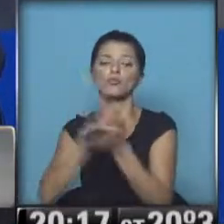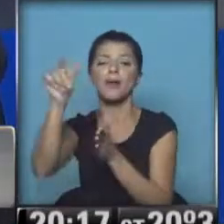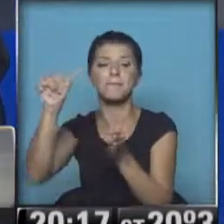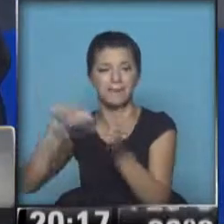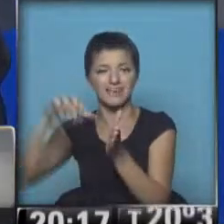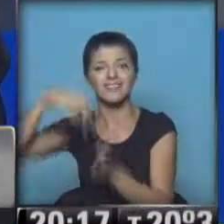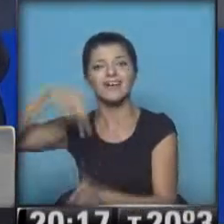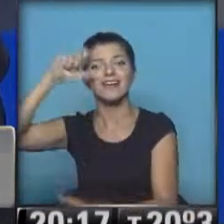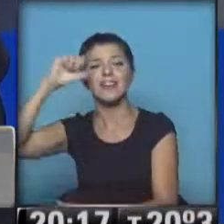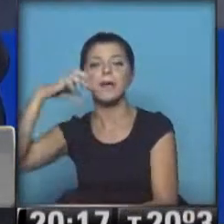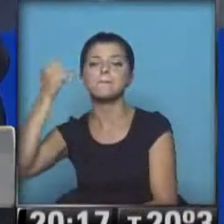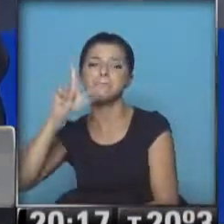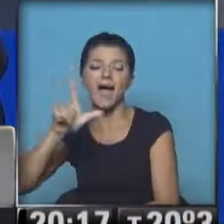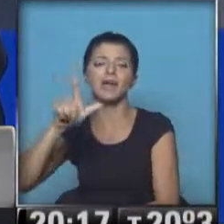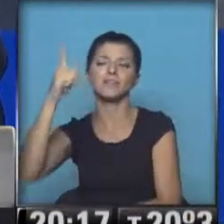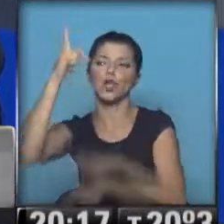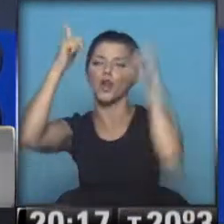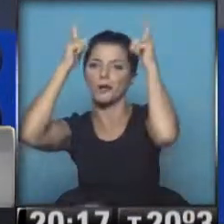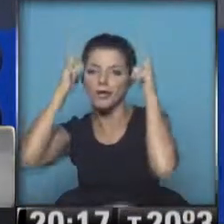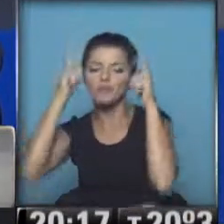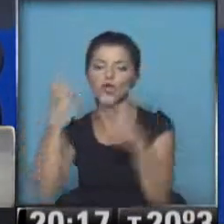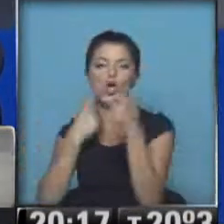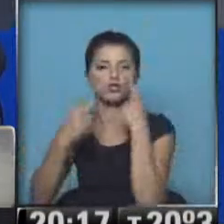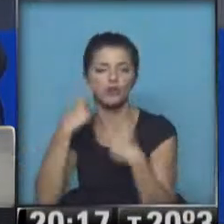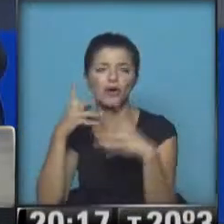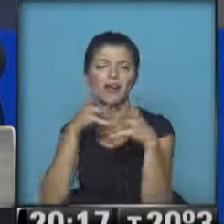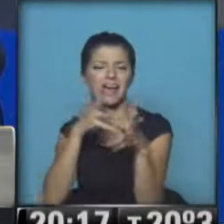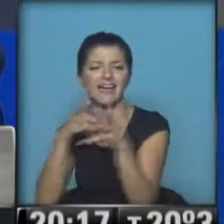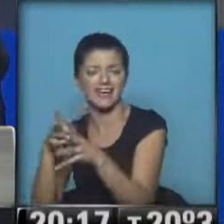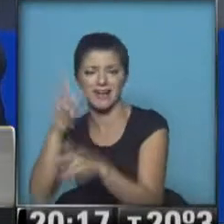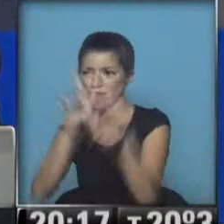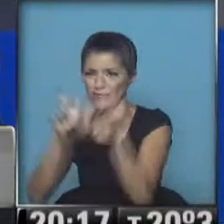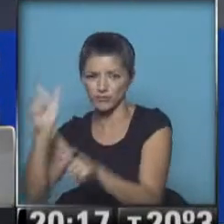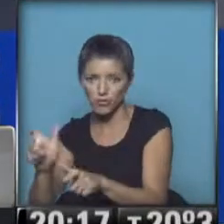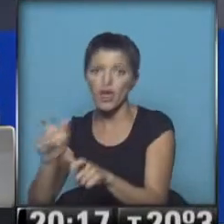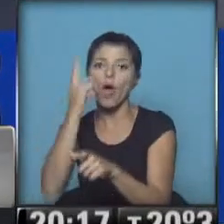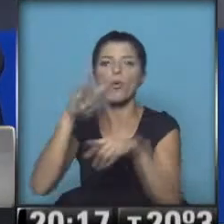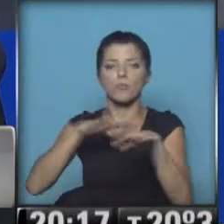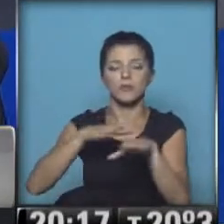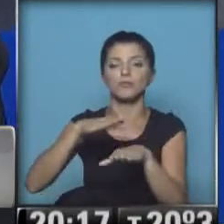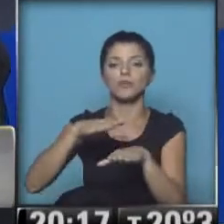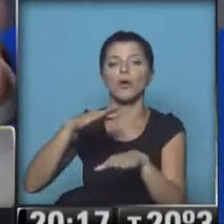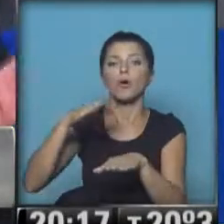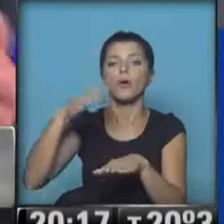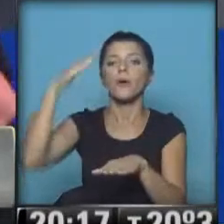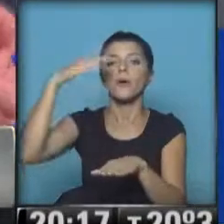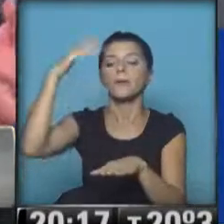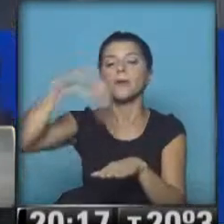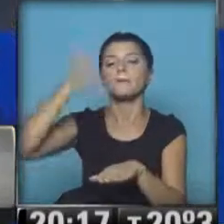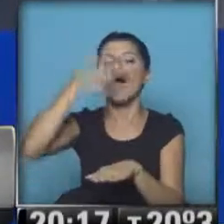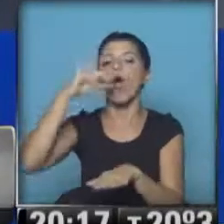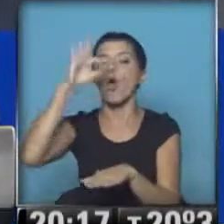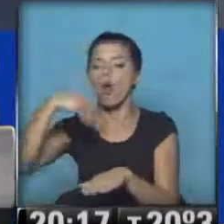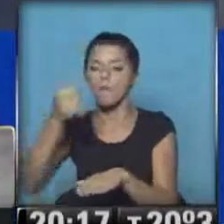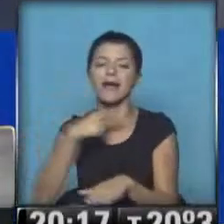por décadas por una monarquía una guerra civil un movimiento denominado maoísta que trató tomar el poder